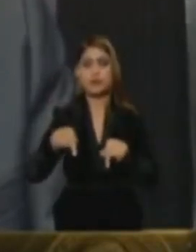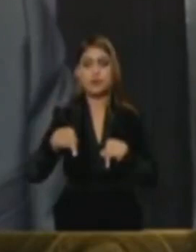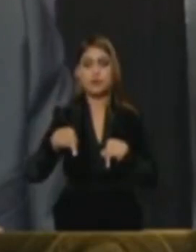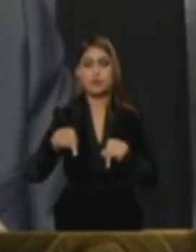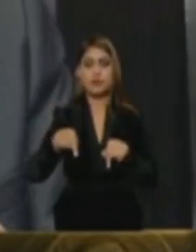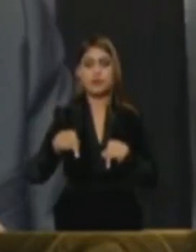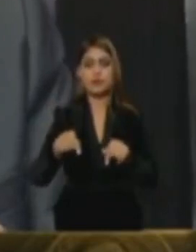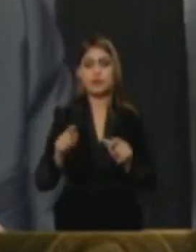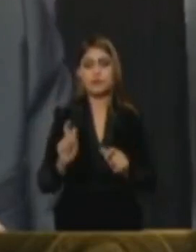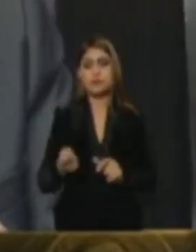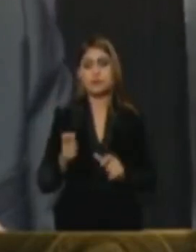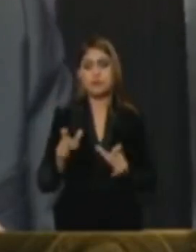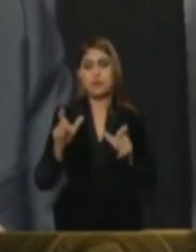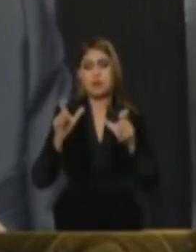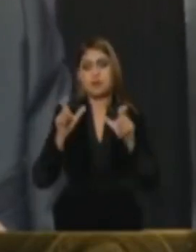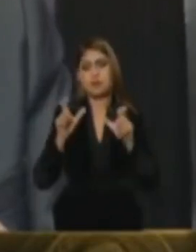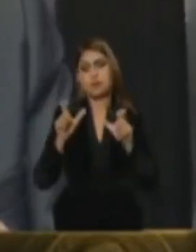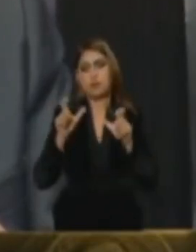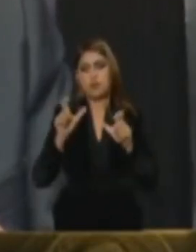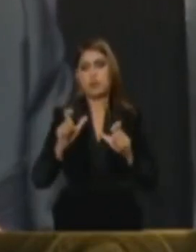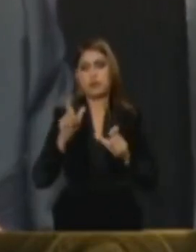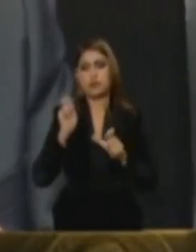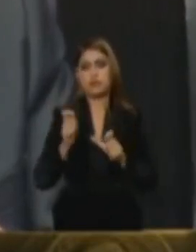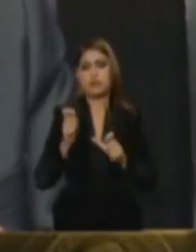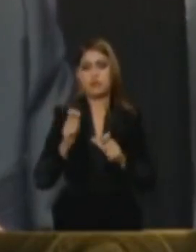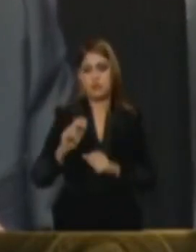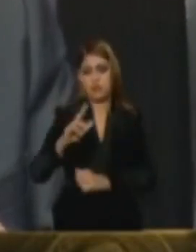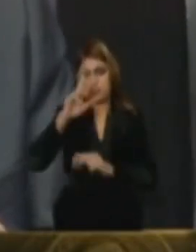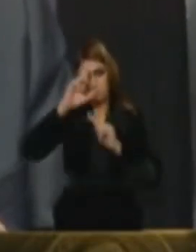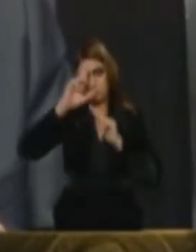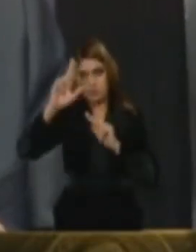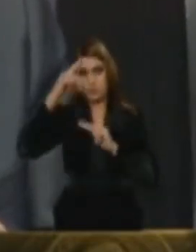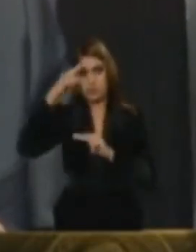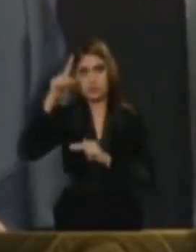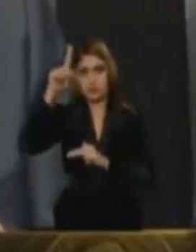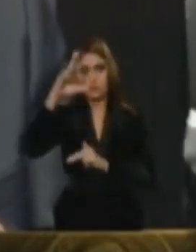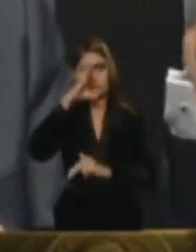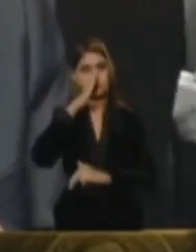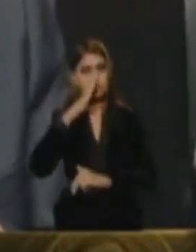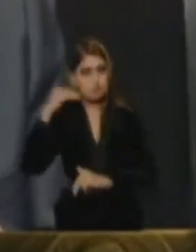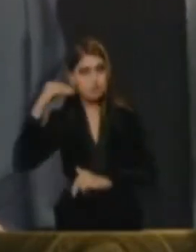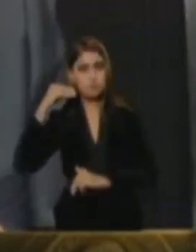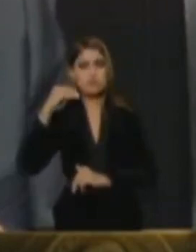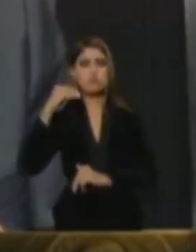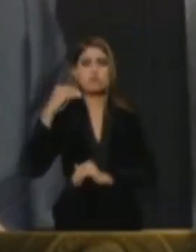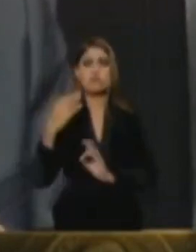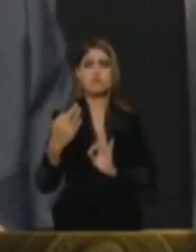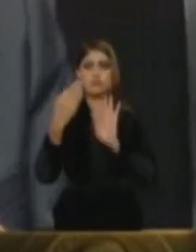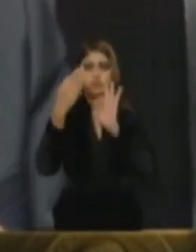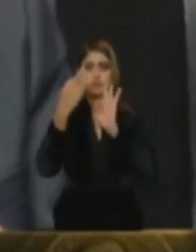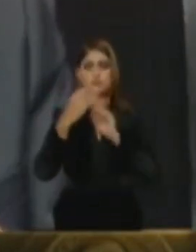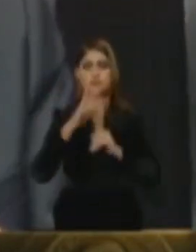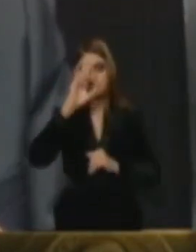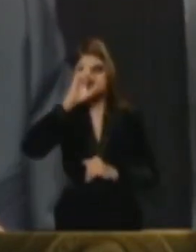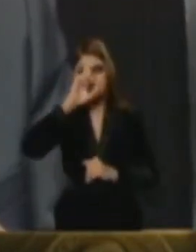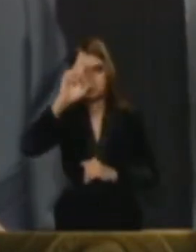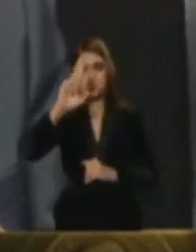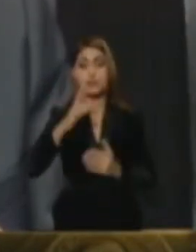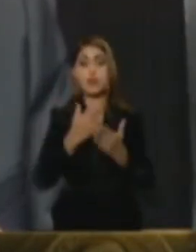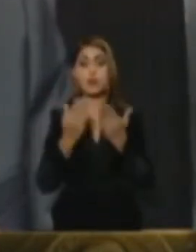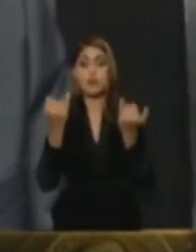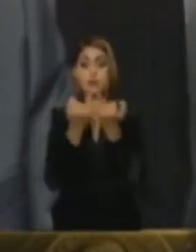la guardia de honor ante la estatua del senador Belisario Domínguez. Se